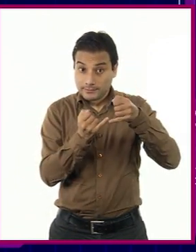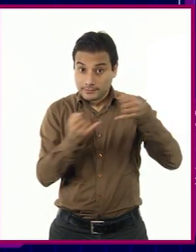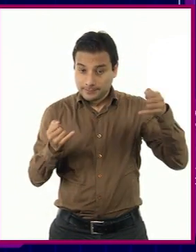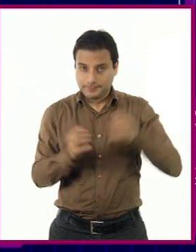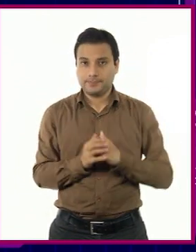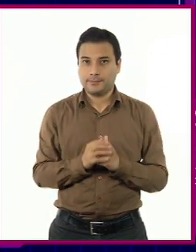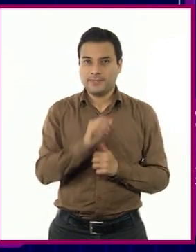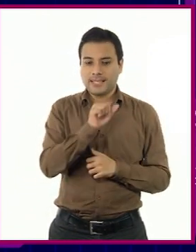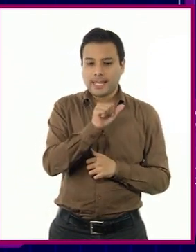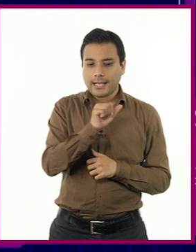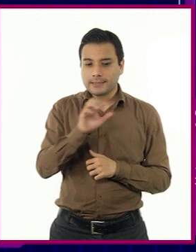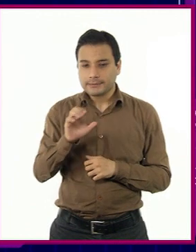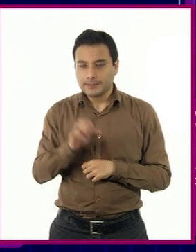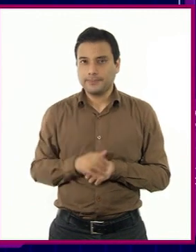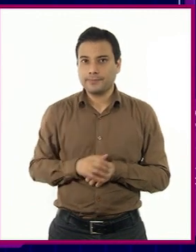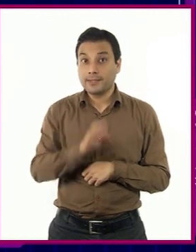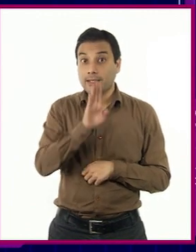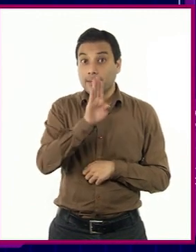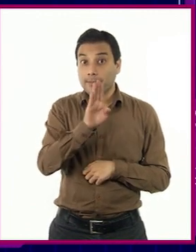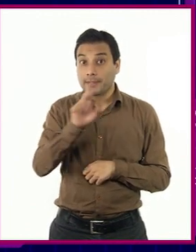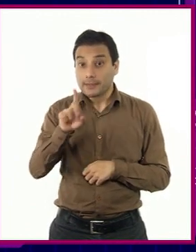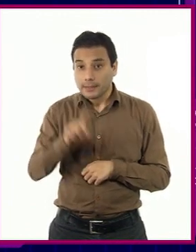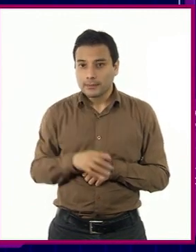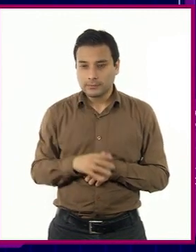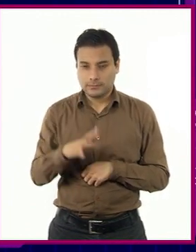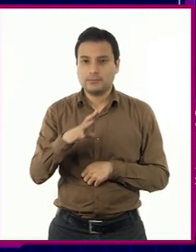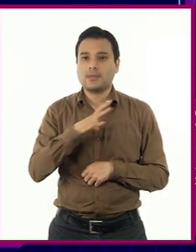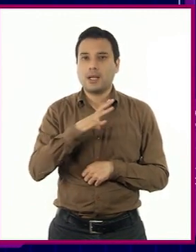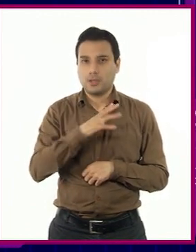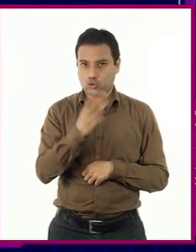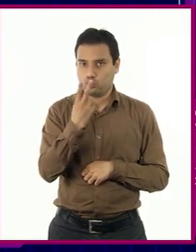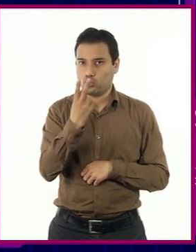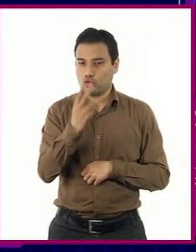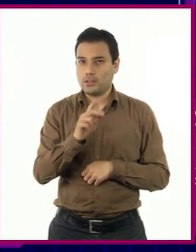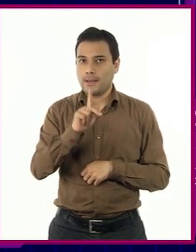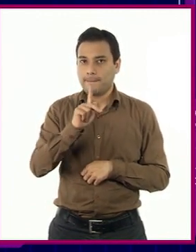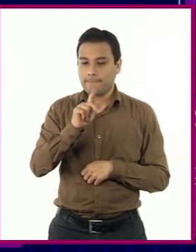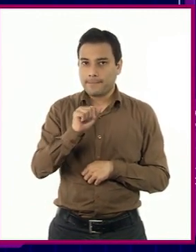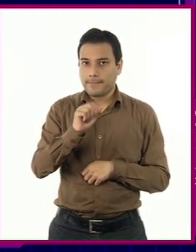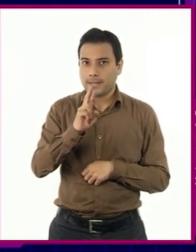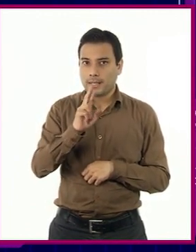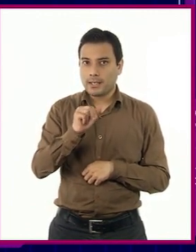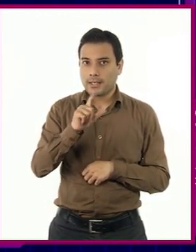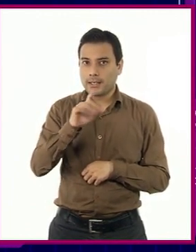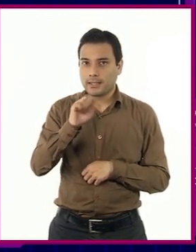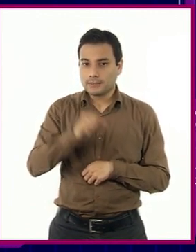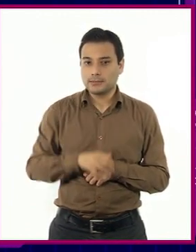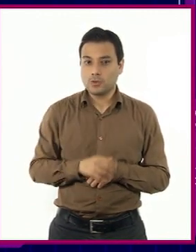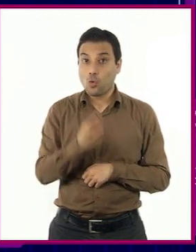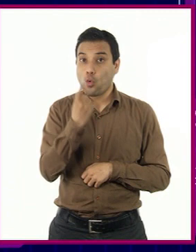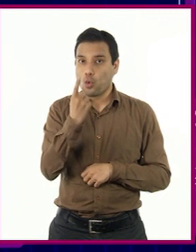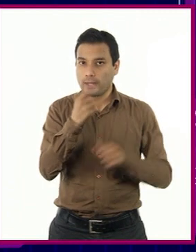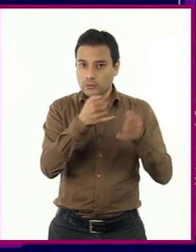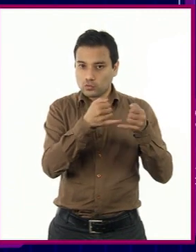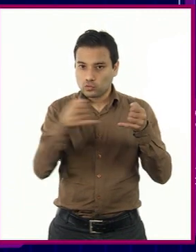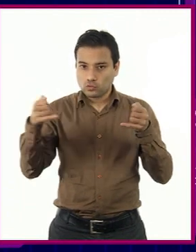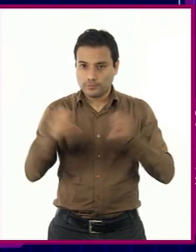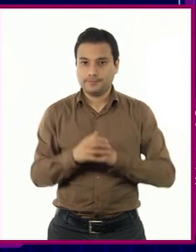y BD, se obtienen dos rectas paralelas y una transversal, la diagonal